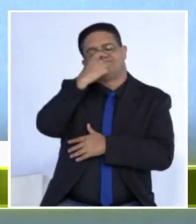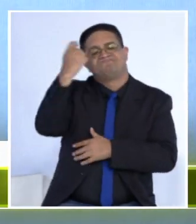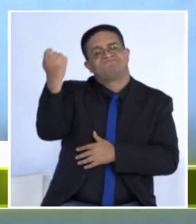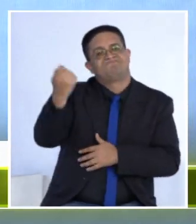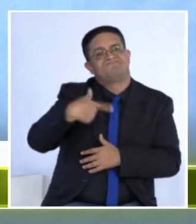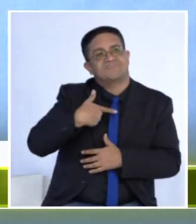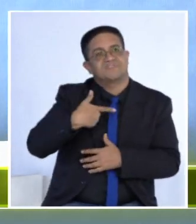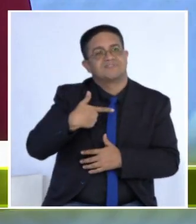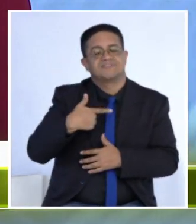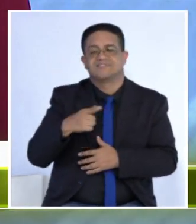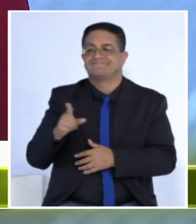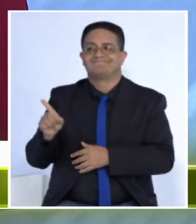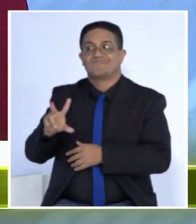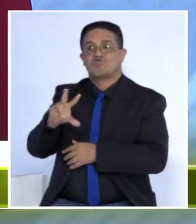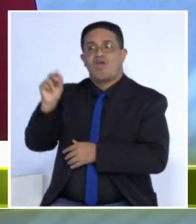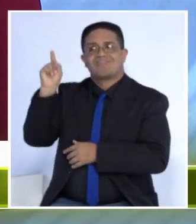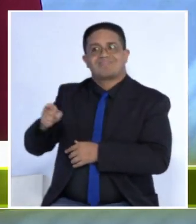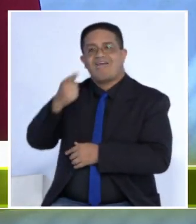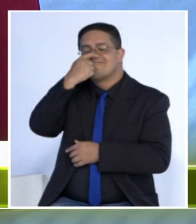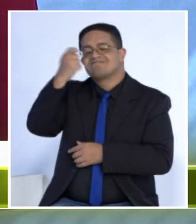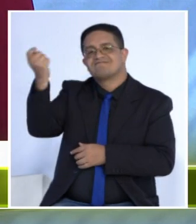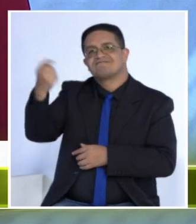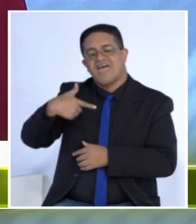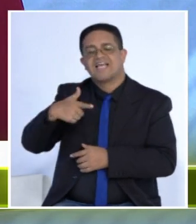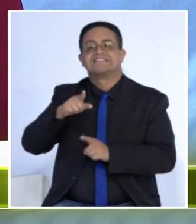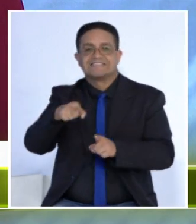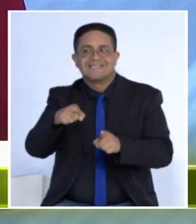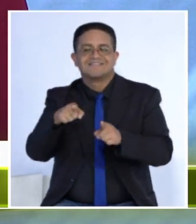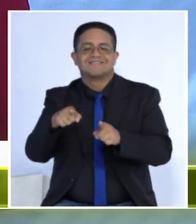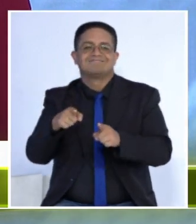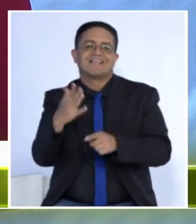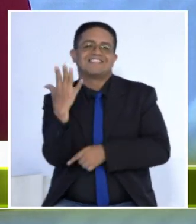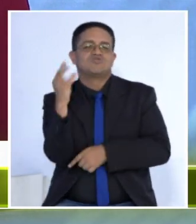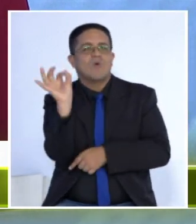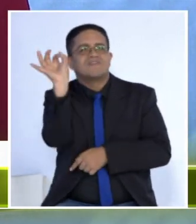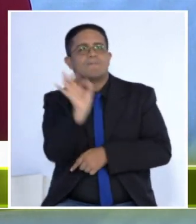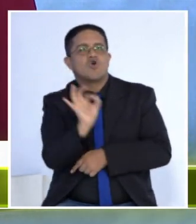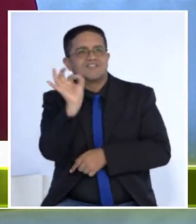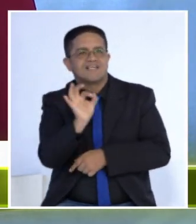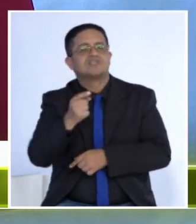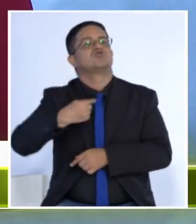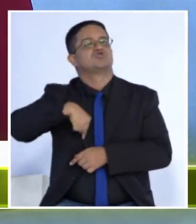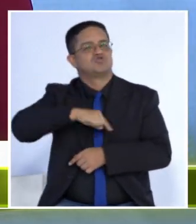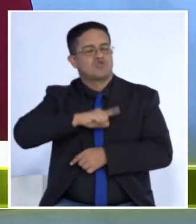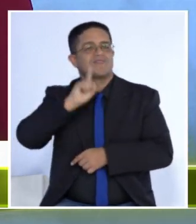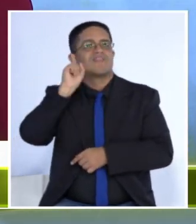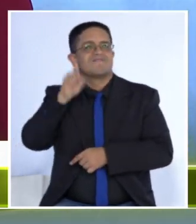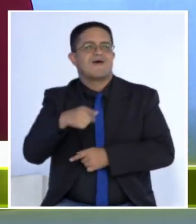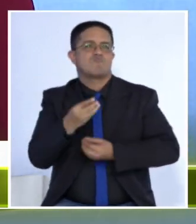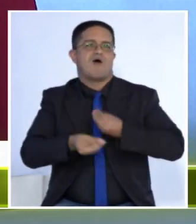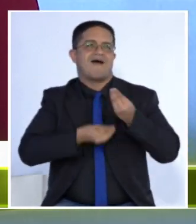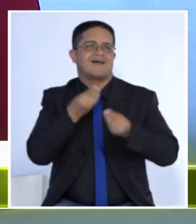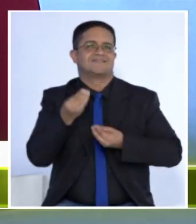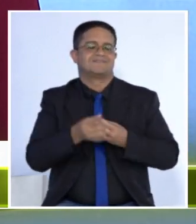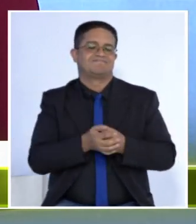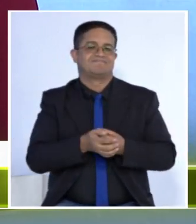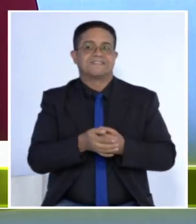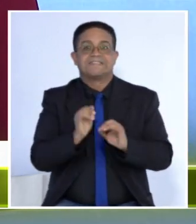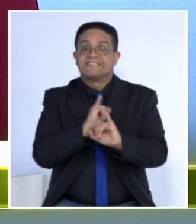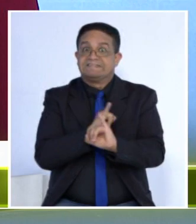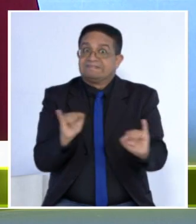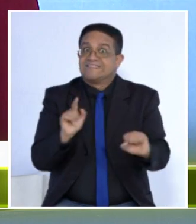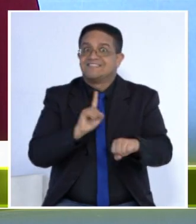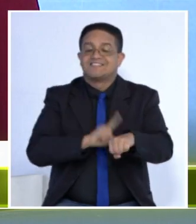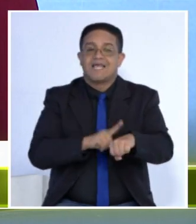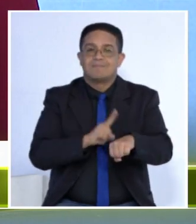Y no hay que descuidarse. Esa es la clave y ese es el 50% que debemos colocar nosotros como pacientes. Doctora, se nos terminó el